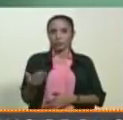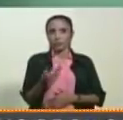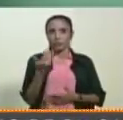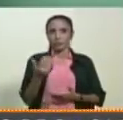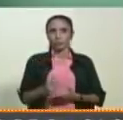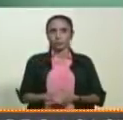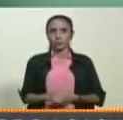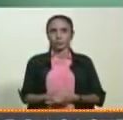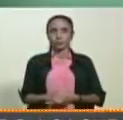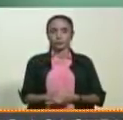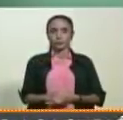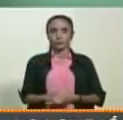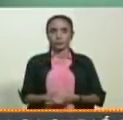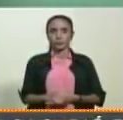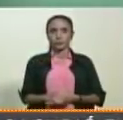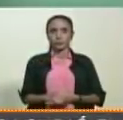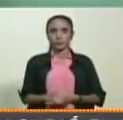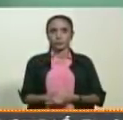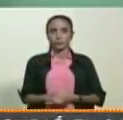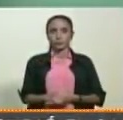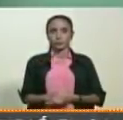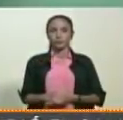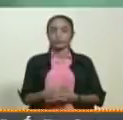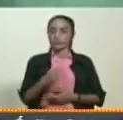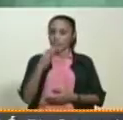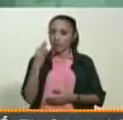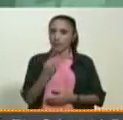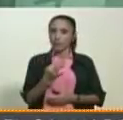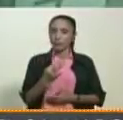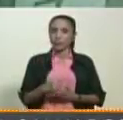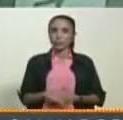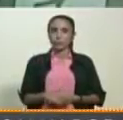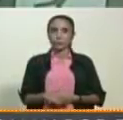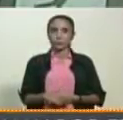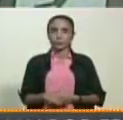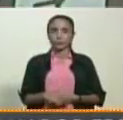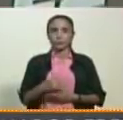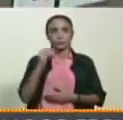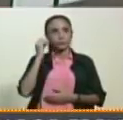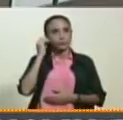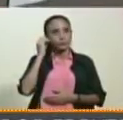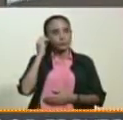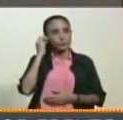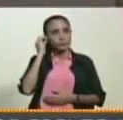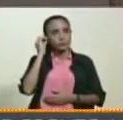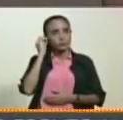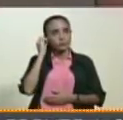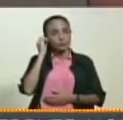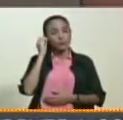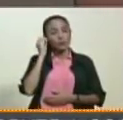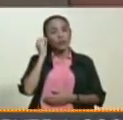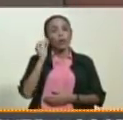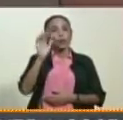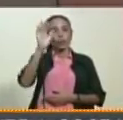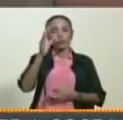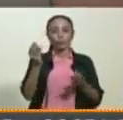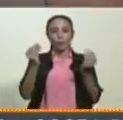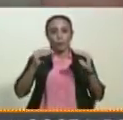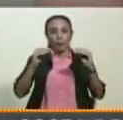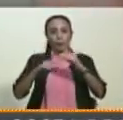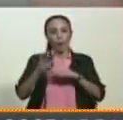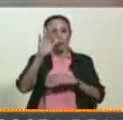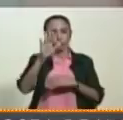pena seguir defendiendo la revolución. Y seguramente en los tiempos futuros vamos por más. Vamos por